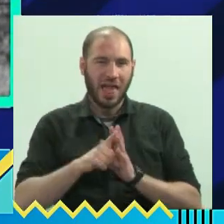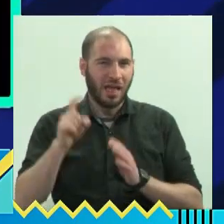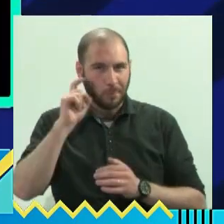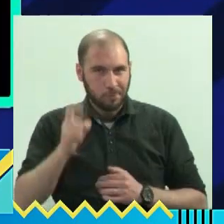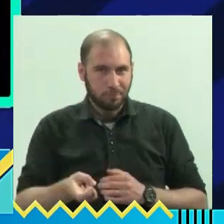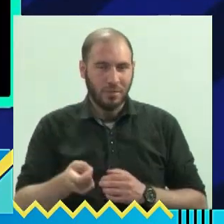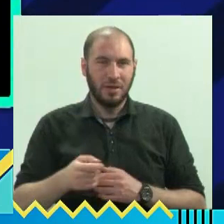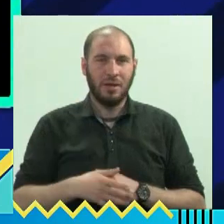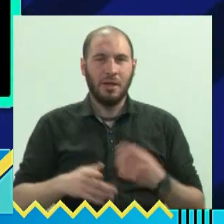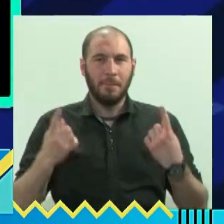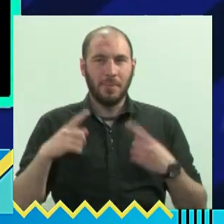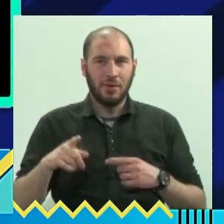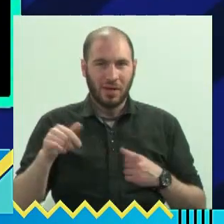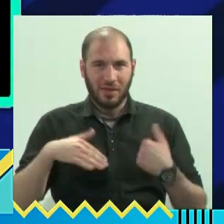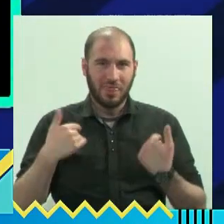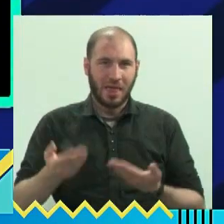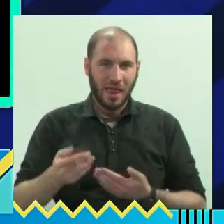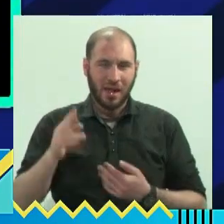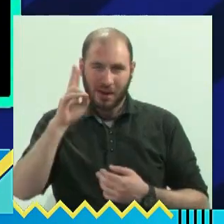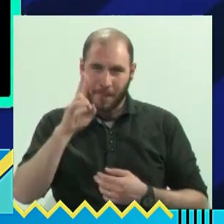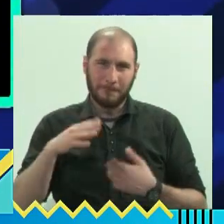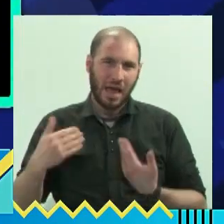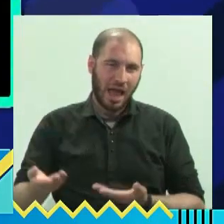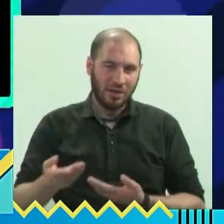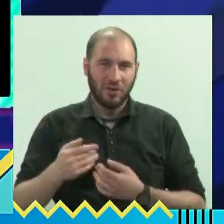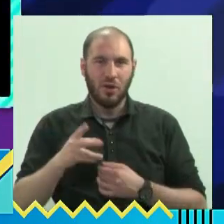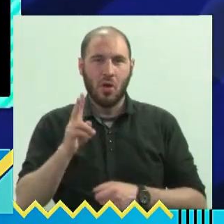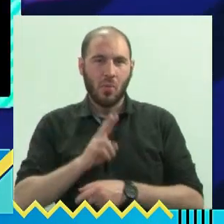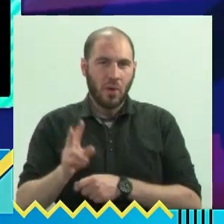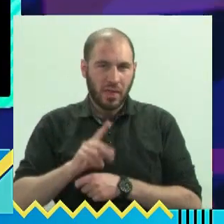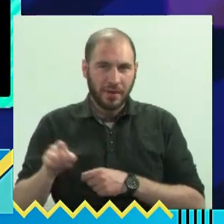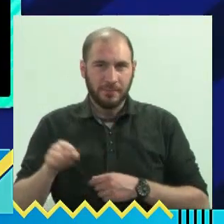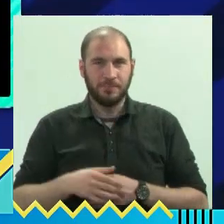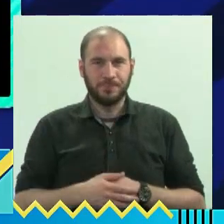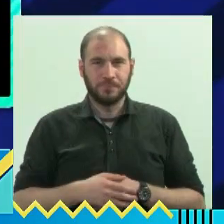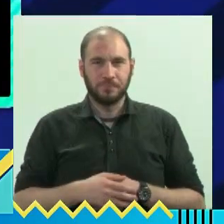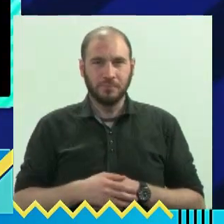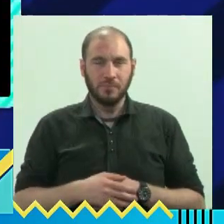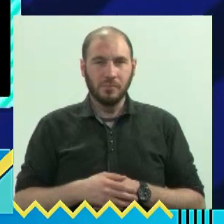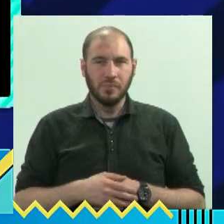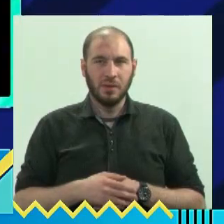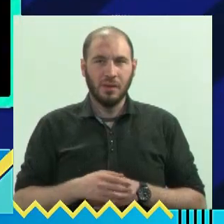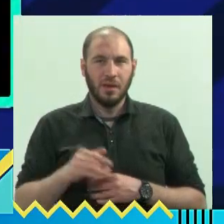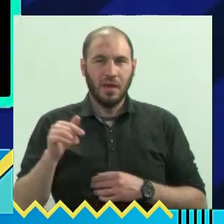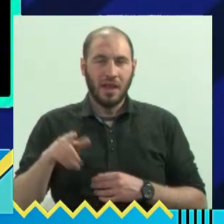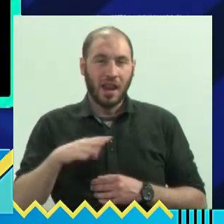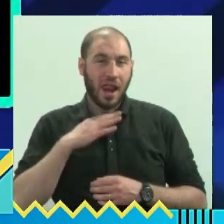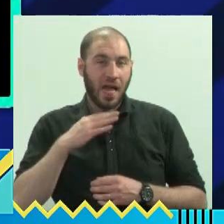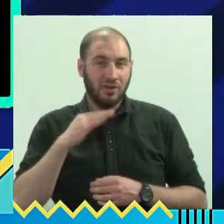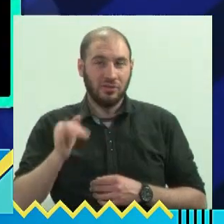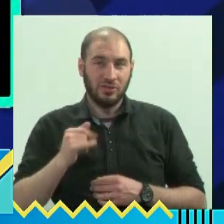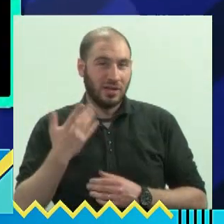una legalidad formal, pero son recompensados con admiración, con la protección, porque un bandido tiene